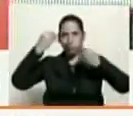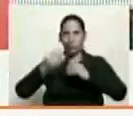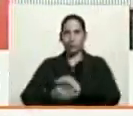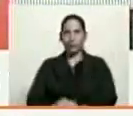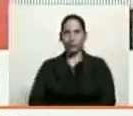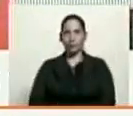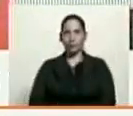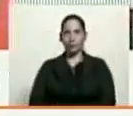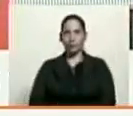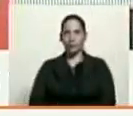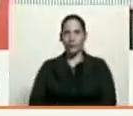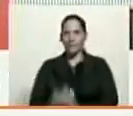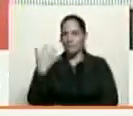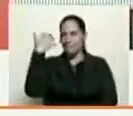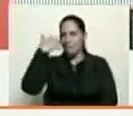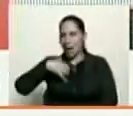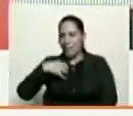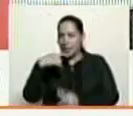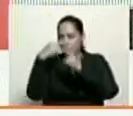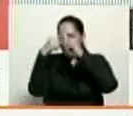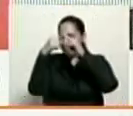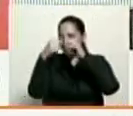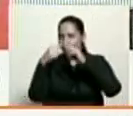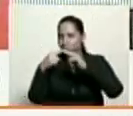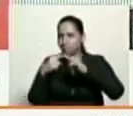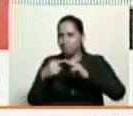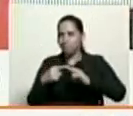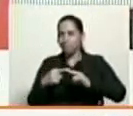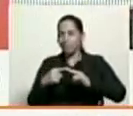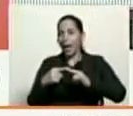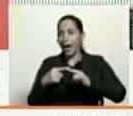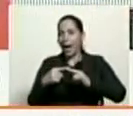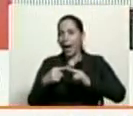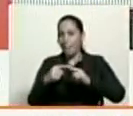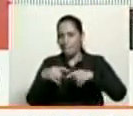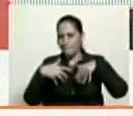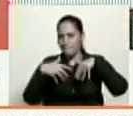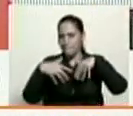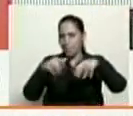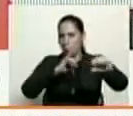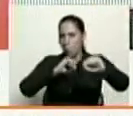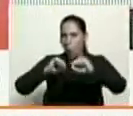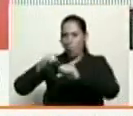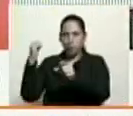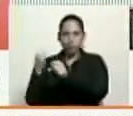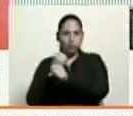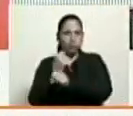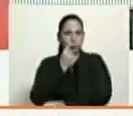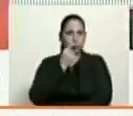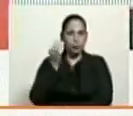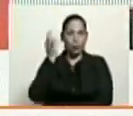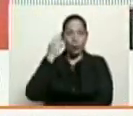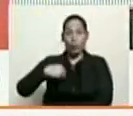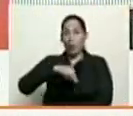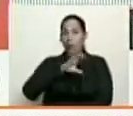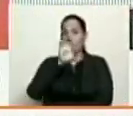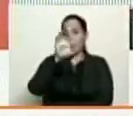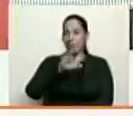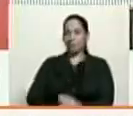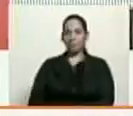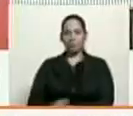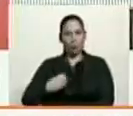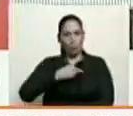todo fríamente calculado para mover a los trabajadores y las trabajadoras de nuestra patria. Vamos a